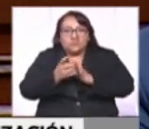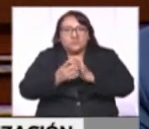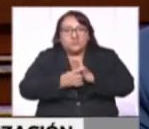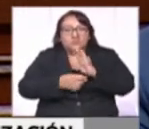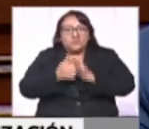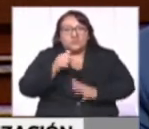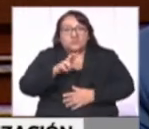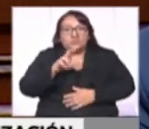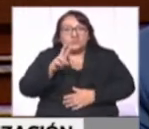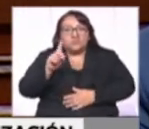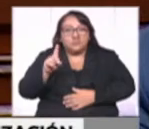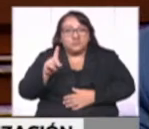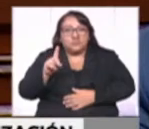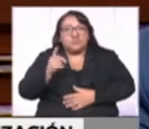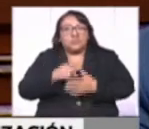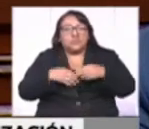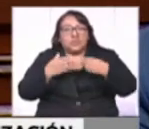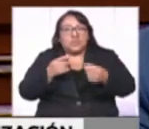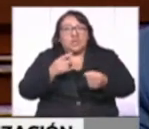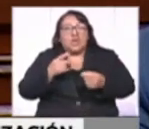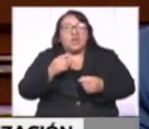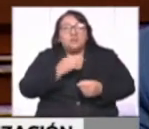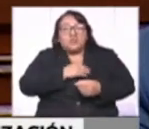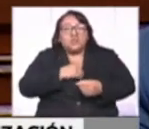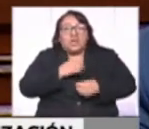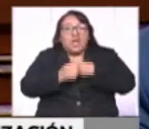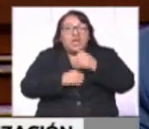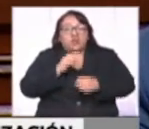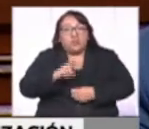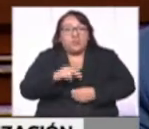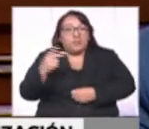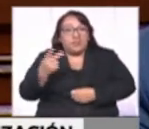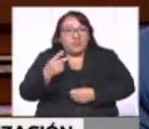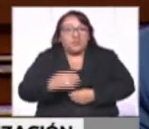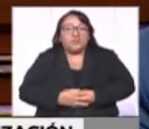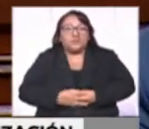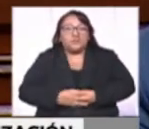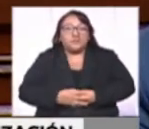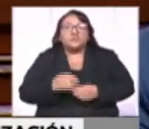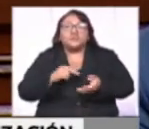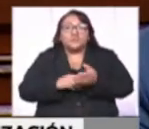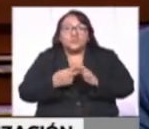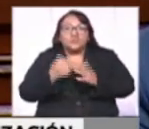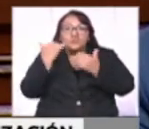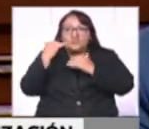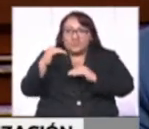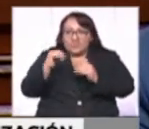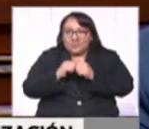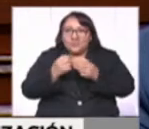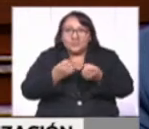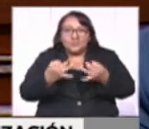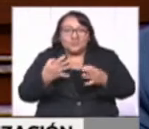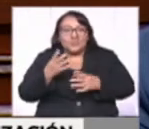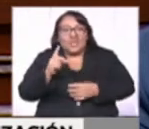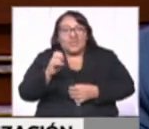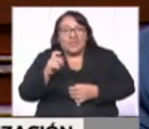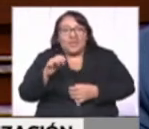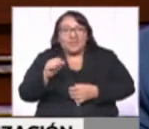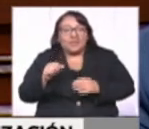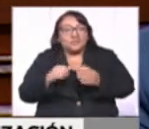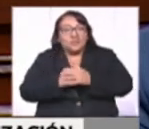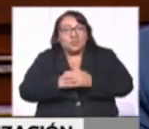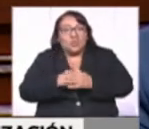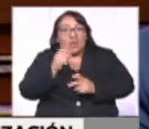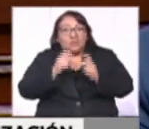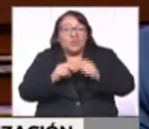Supremo 321 emitido por el Poder Ejecutivo del año 2022, el cual limitó la cantidad de dietas que los comisionados